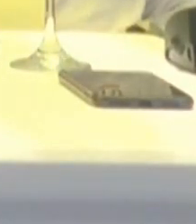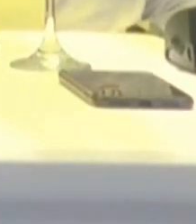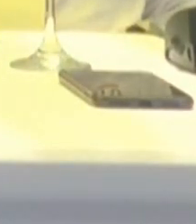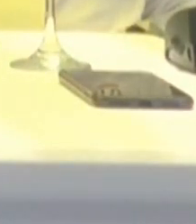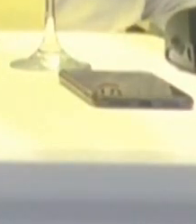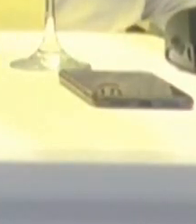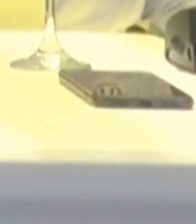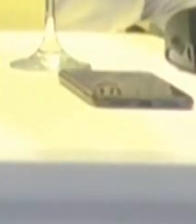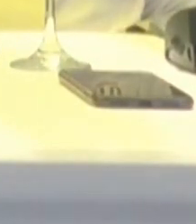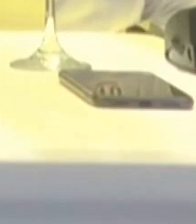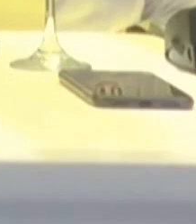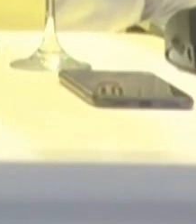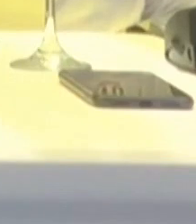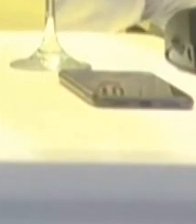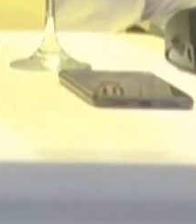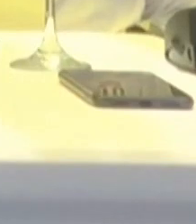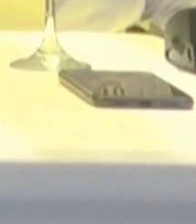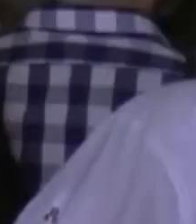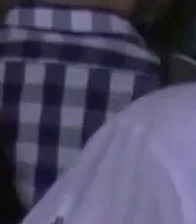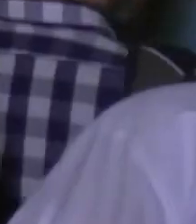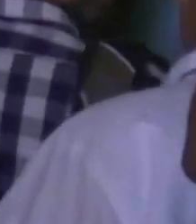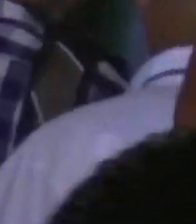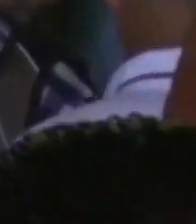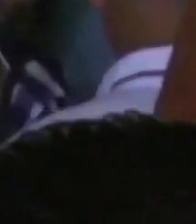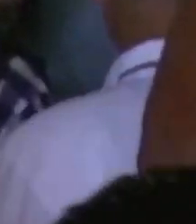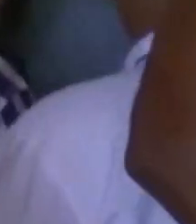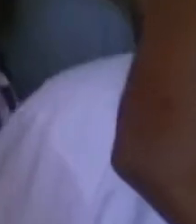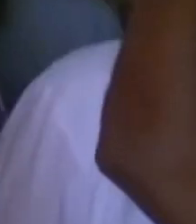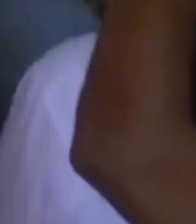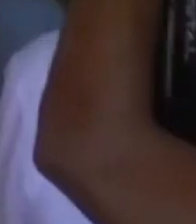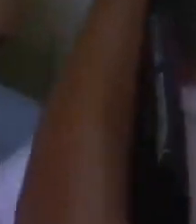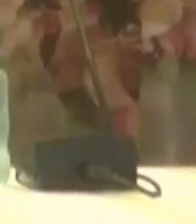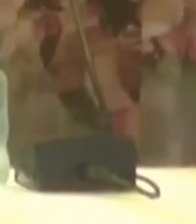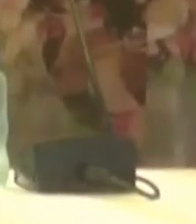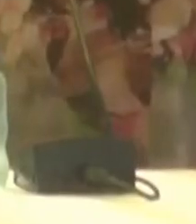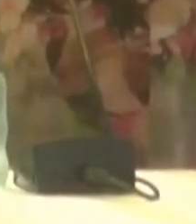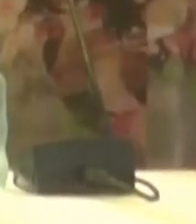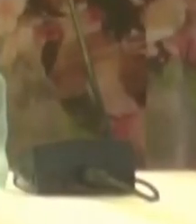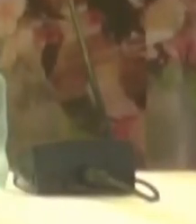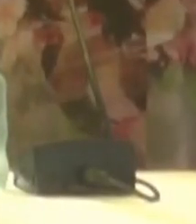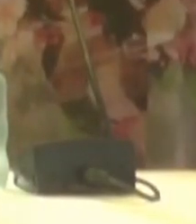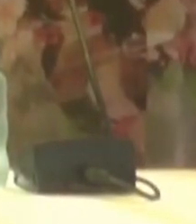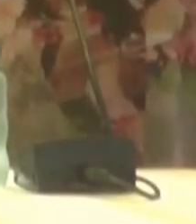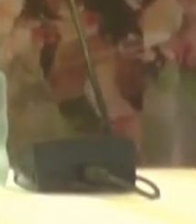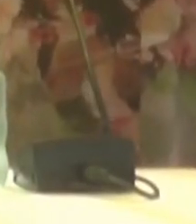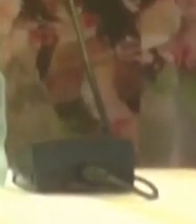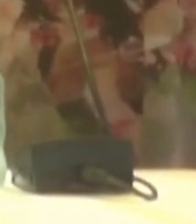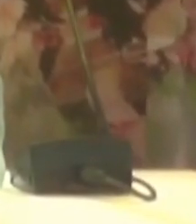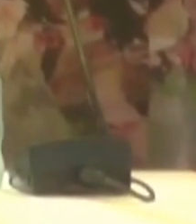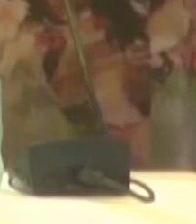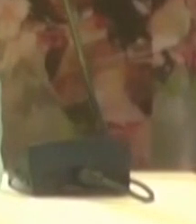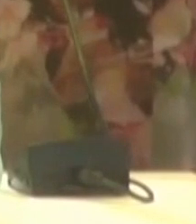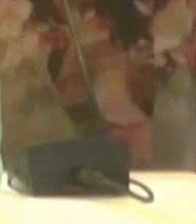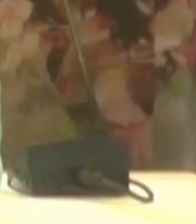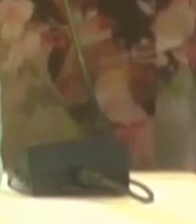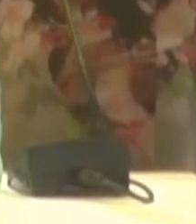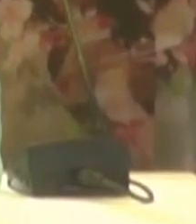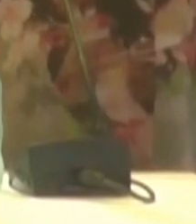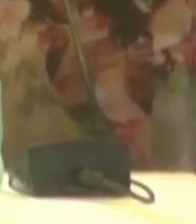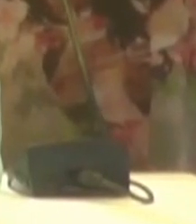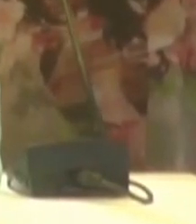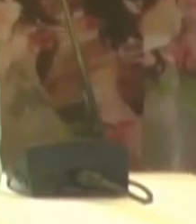participación en la infraestructura del departamento acá. Al final de la clausura de la primera cumbre de alcaldes, la vicepresidenta